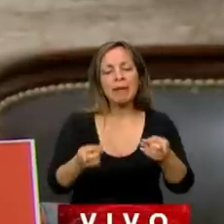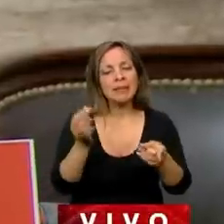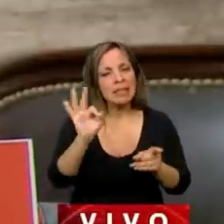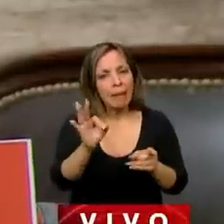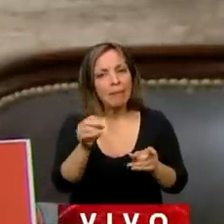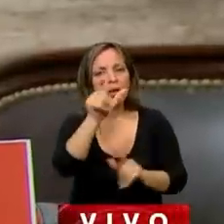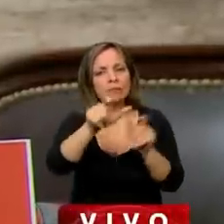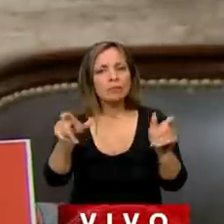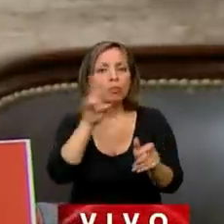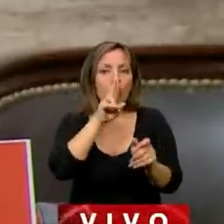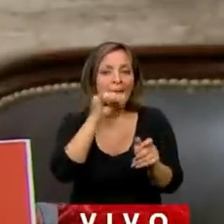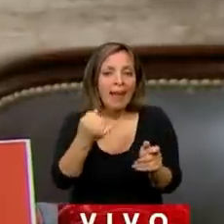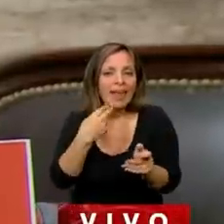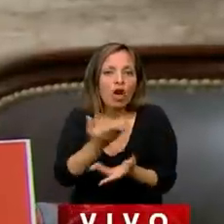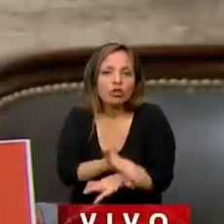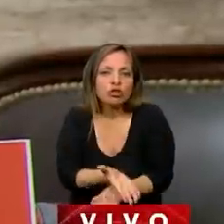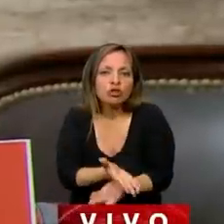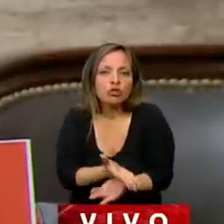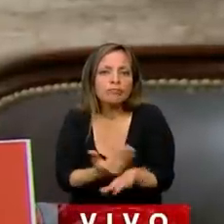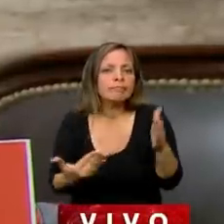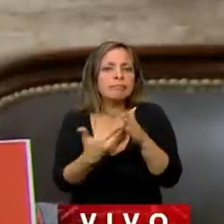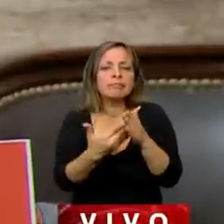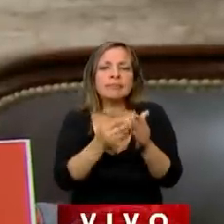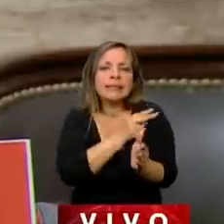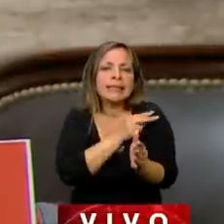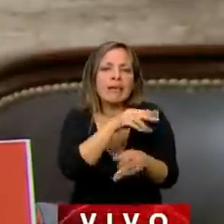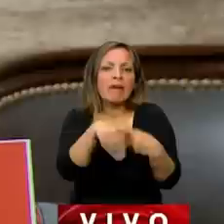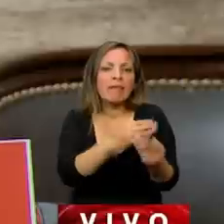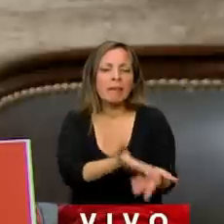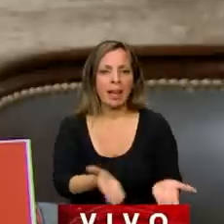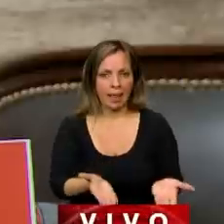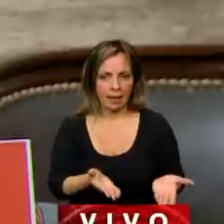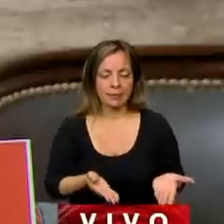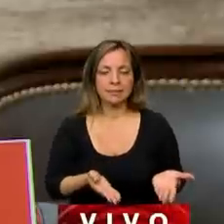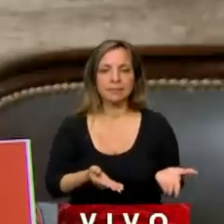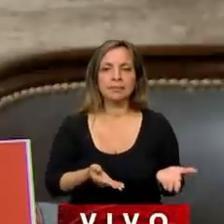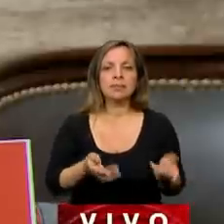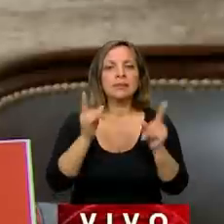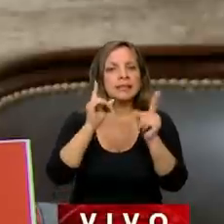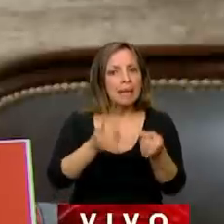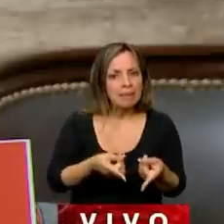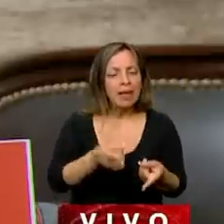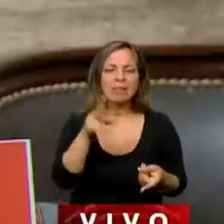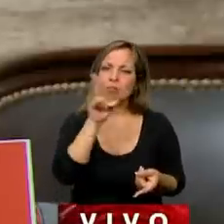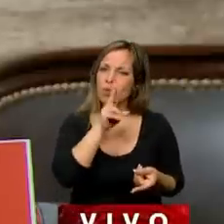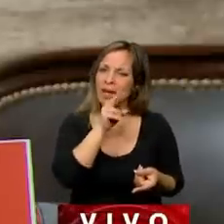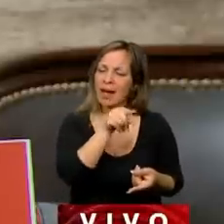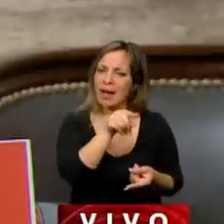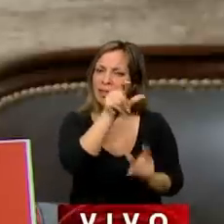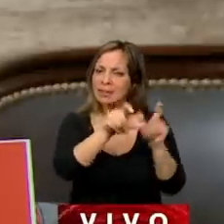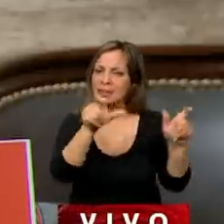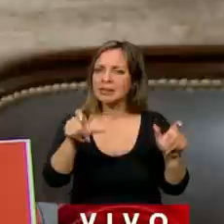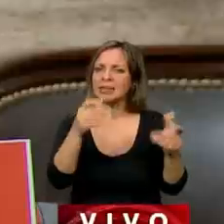además tienen hijos, son el sostén de su familia, pero además están en condiciones